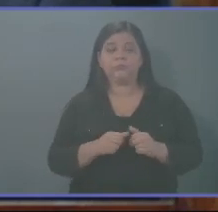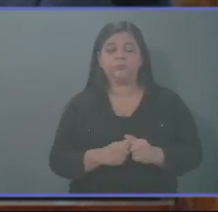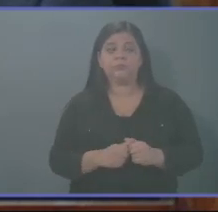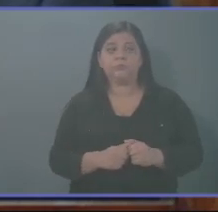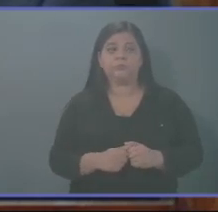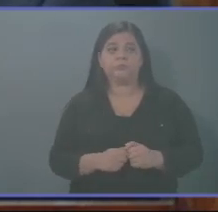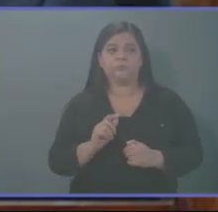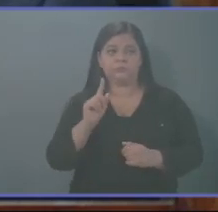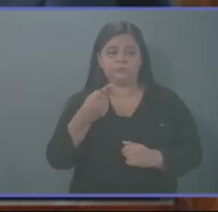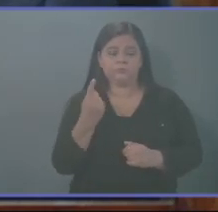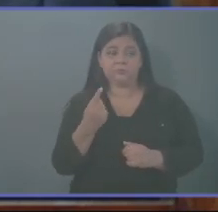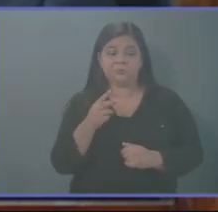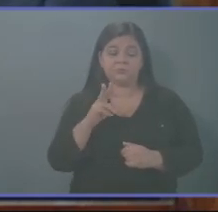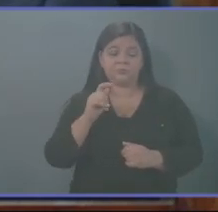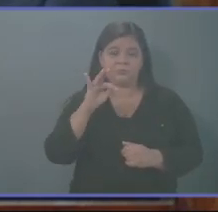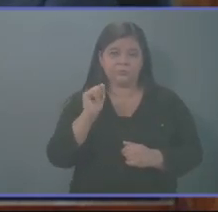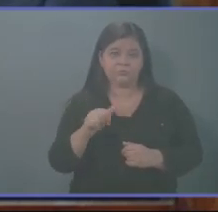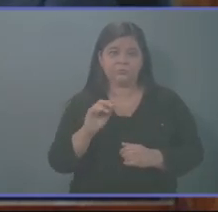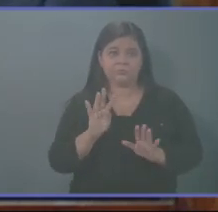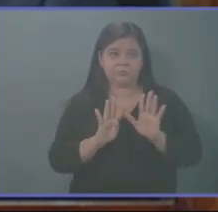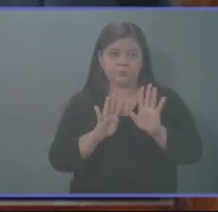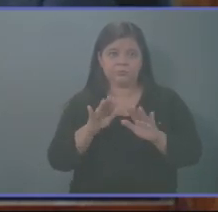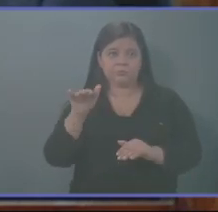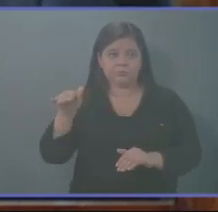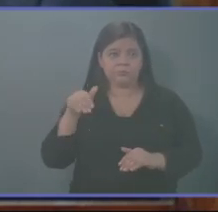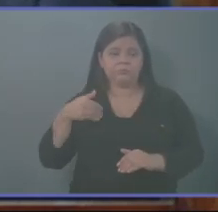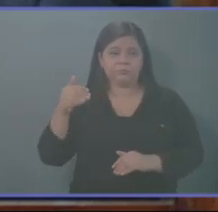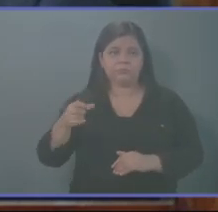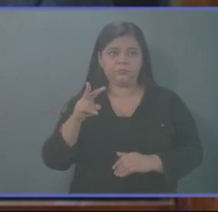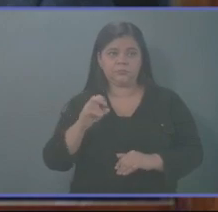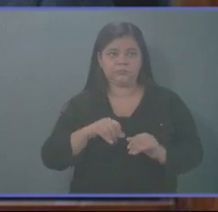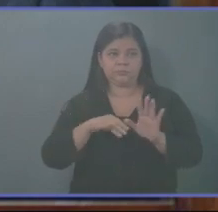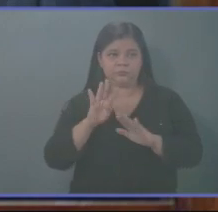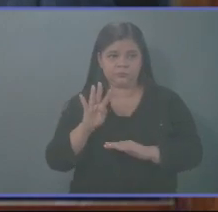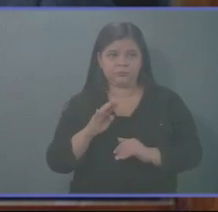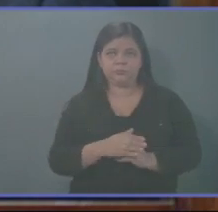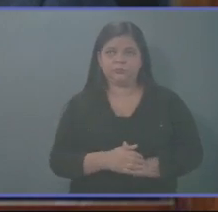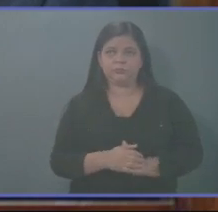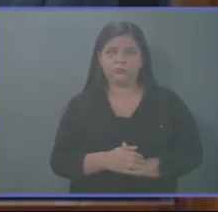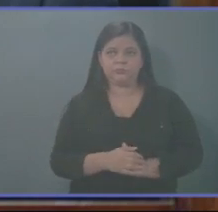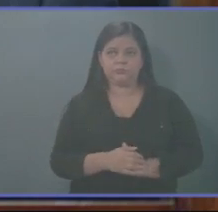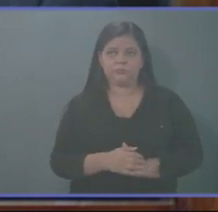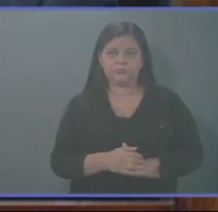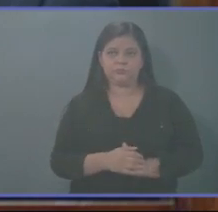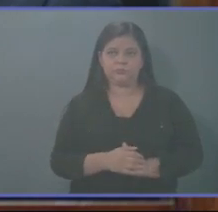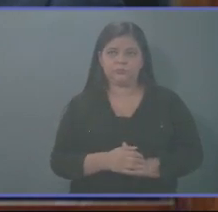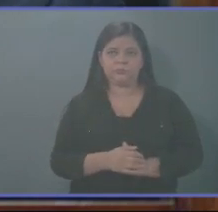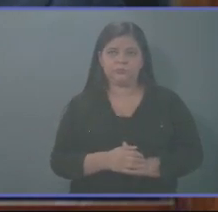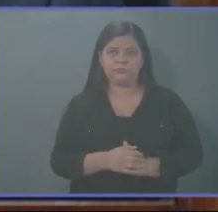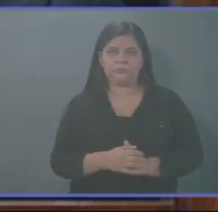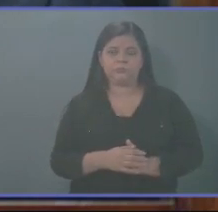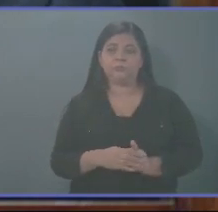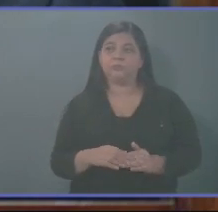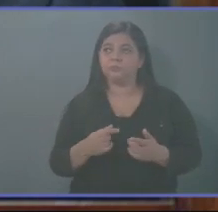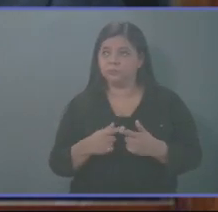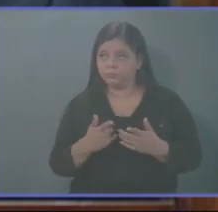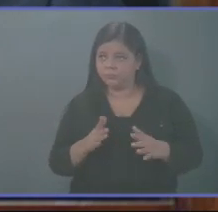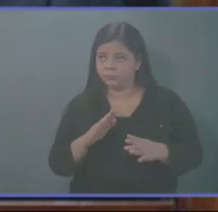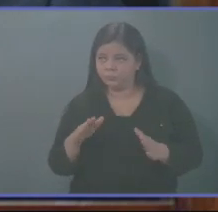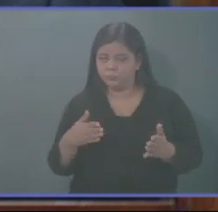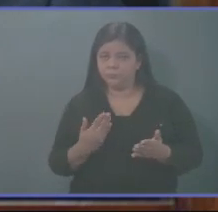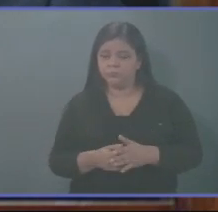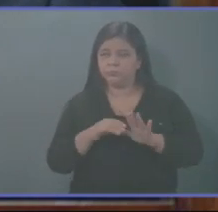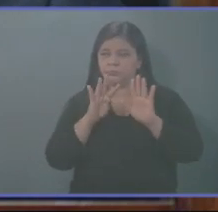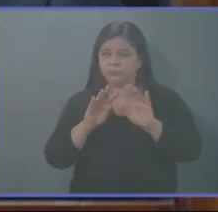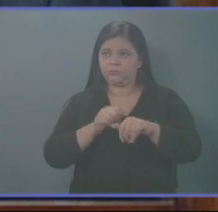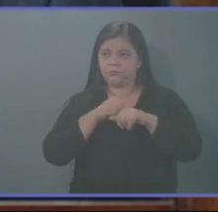primera vuelta, y 9 de marzo del 2014, segunda vuelta. D. Ampliación de la entrevista de las 9